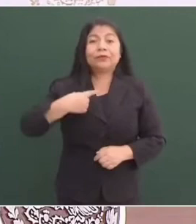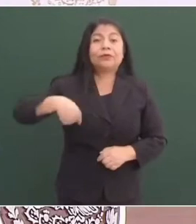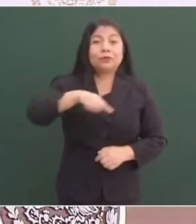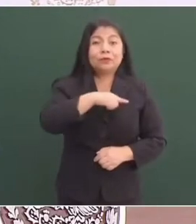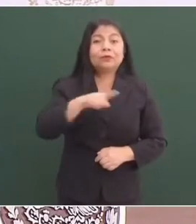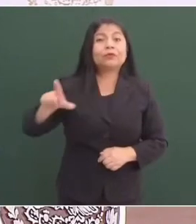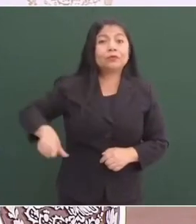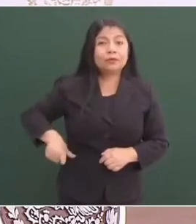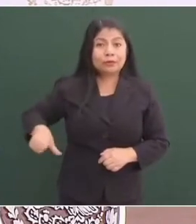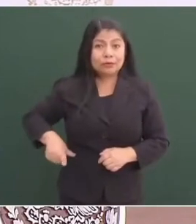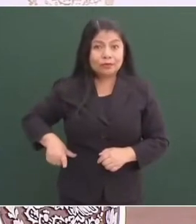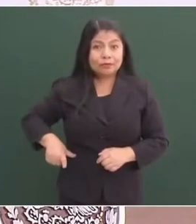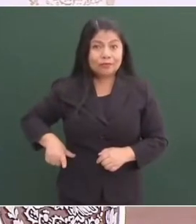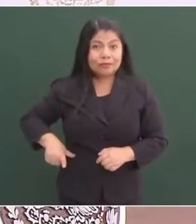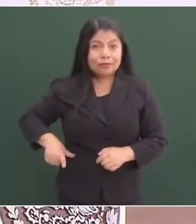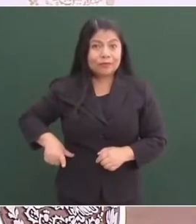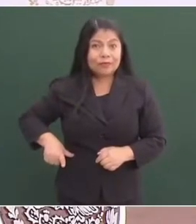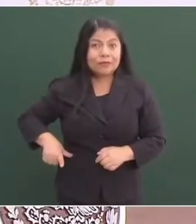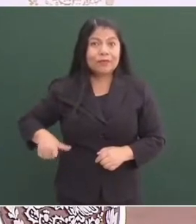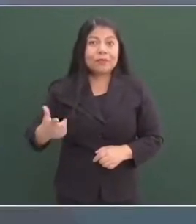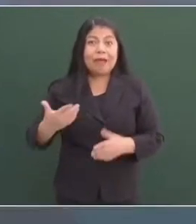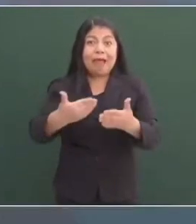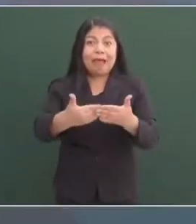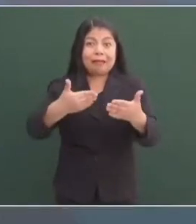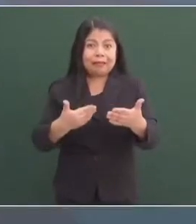ha recibido amparos